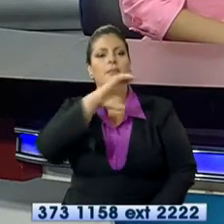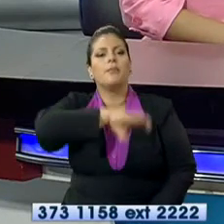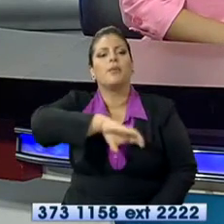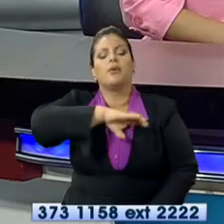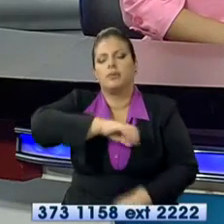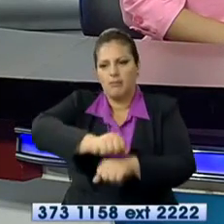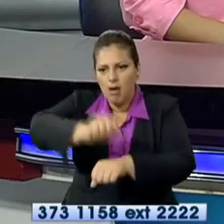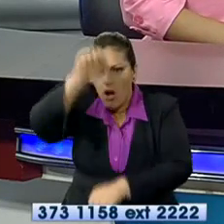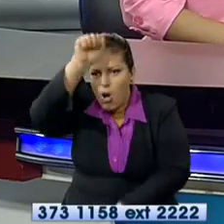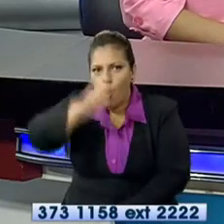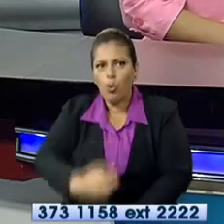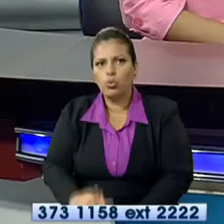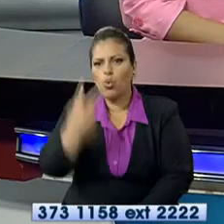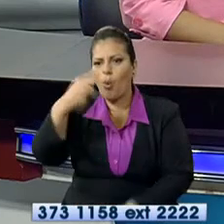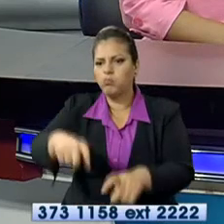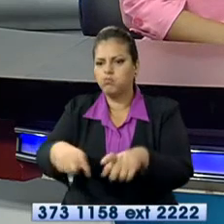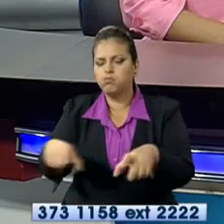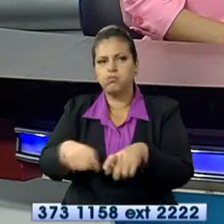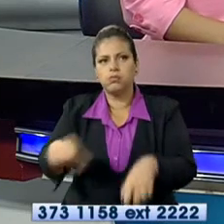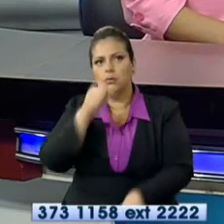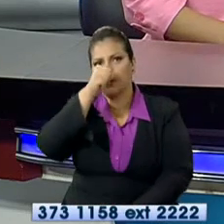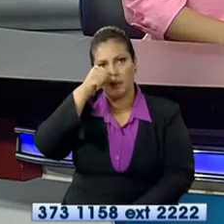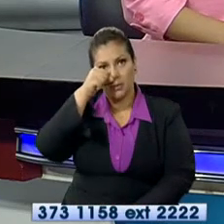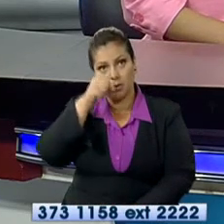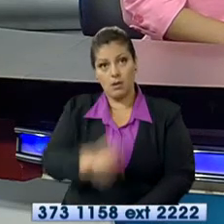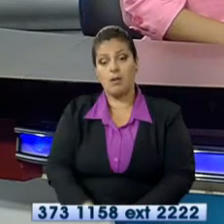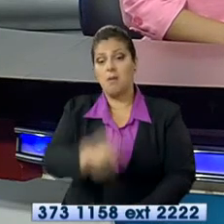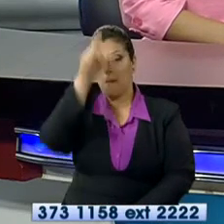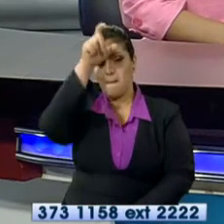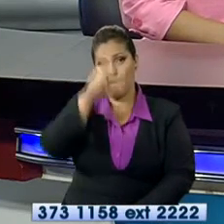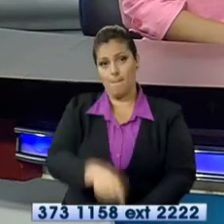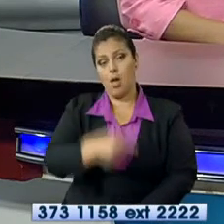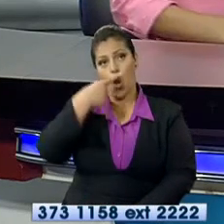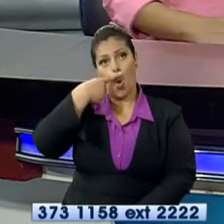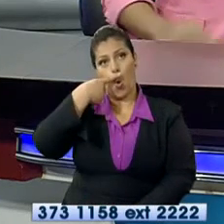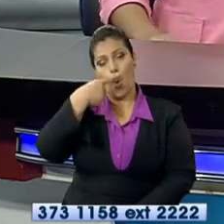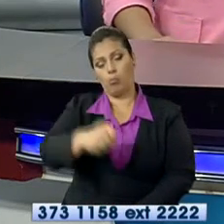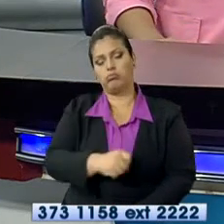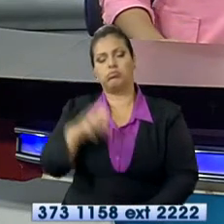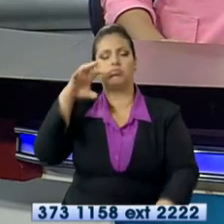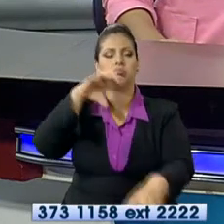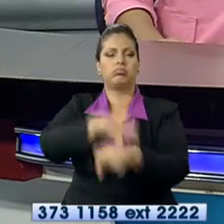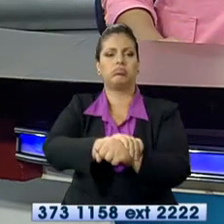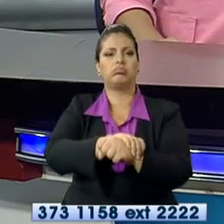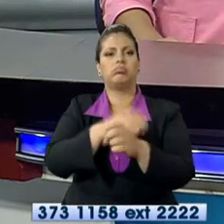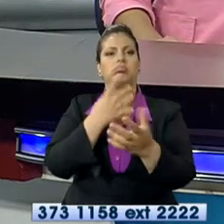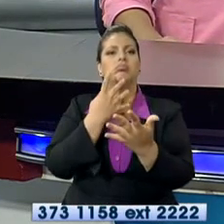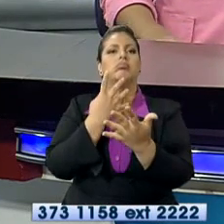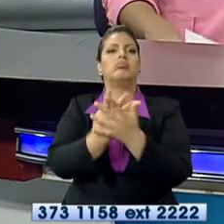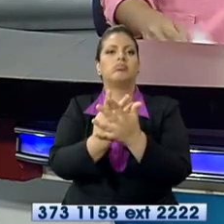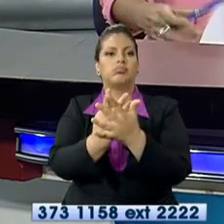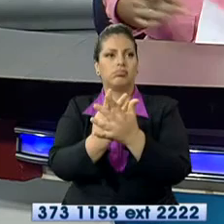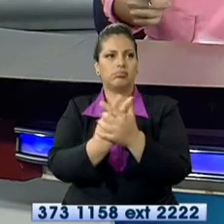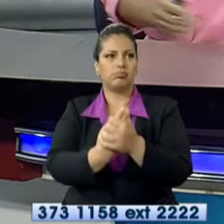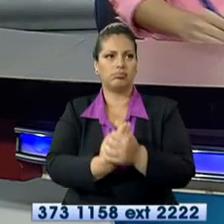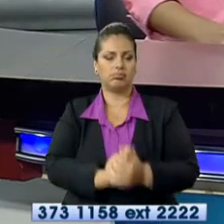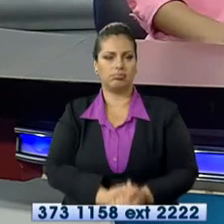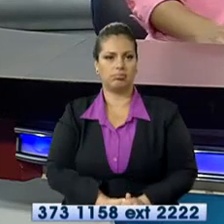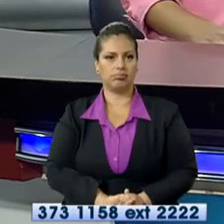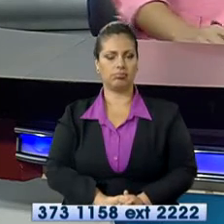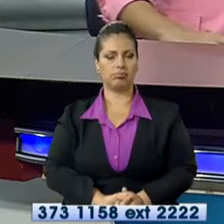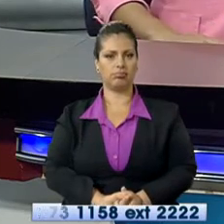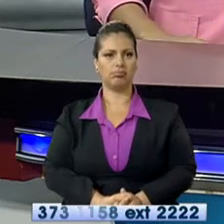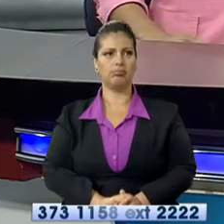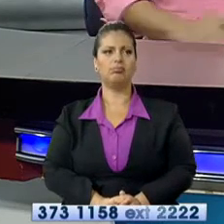y detuvo a un hombre tras el operativo Intervención 1. El hallazgo lo realizaron tras el allanamiento a una casa en la que